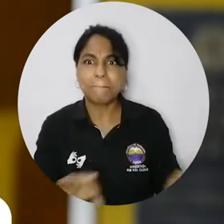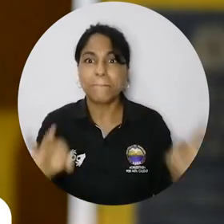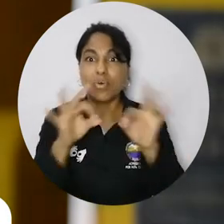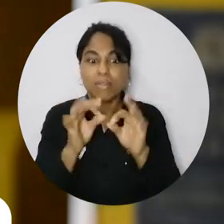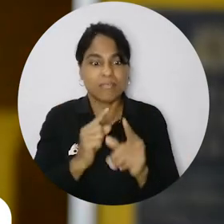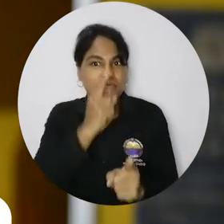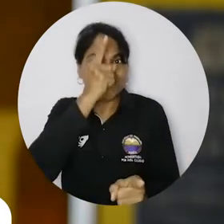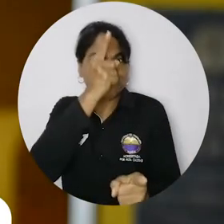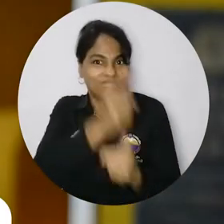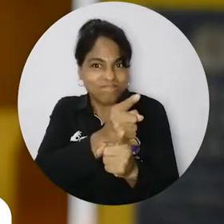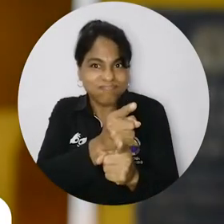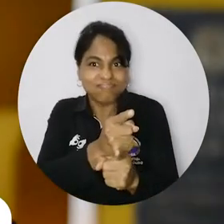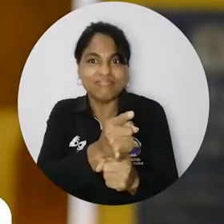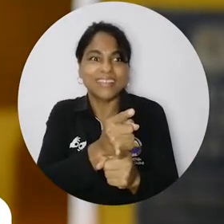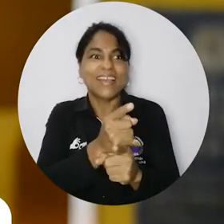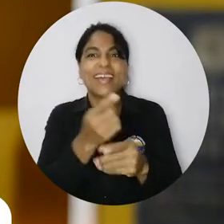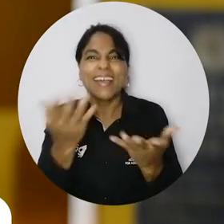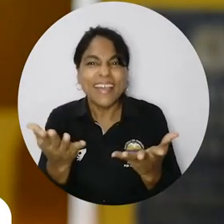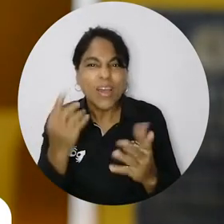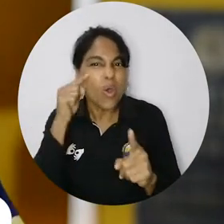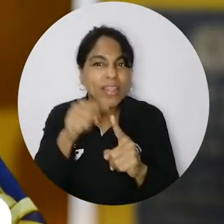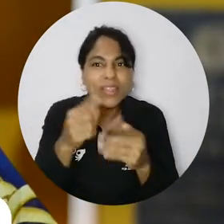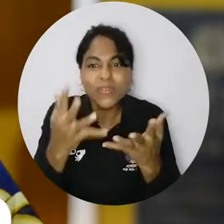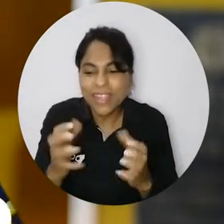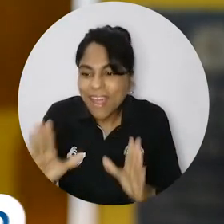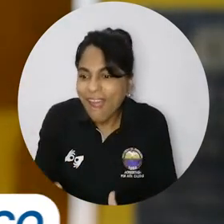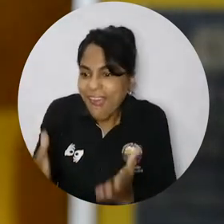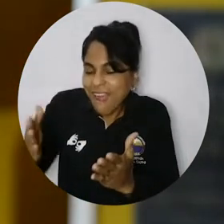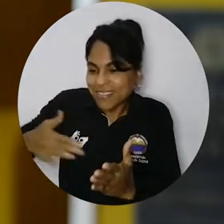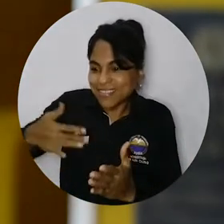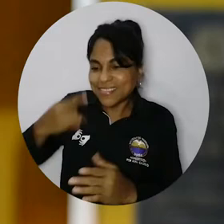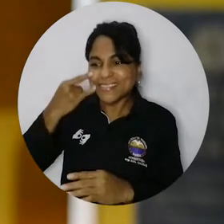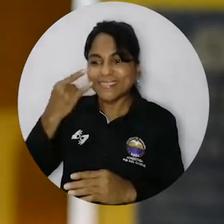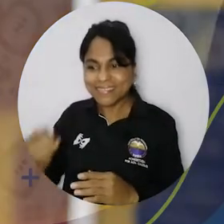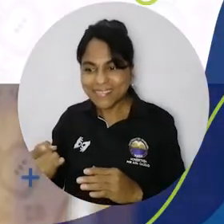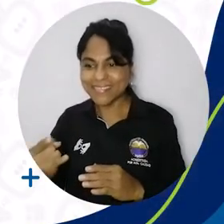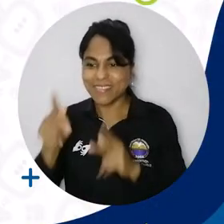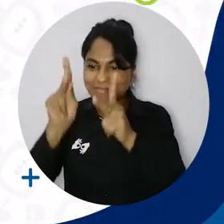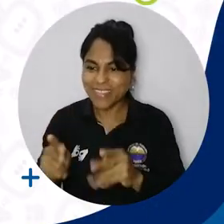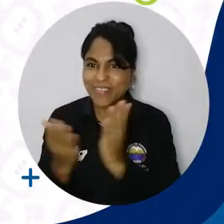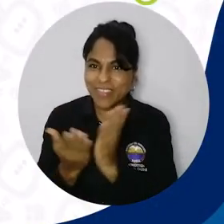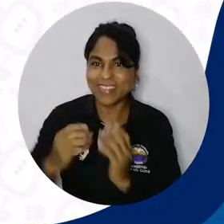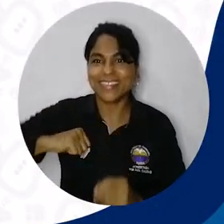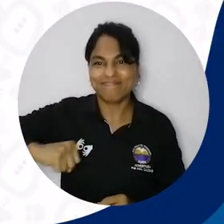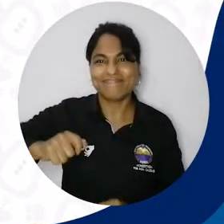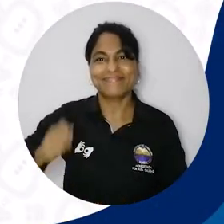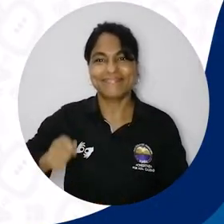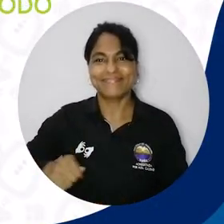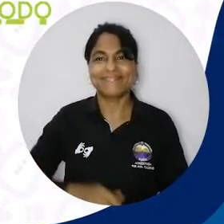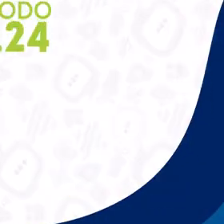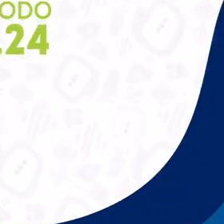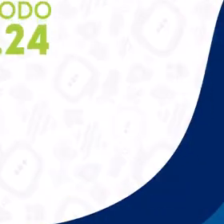cumplido con nuestro cometido que era precisamente enamorar a los estudiantes de la profesión del Derecho.